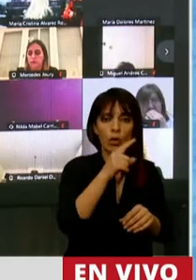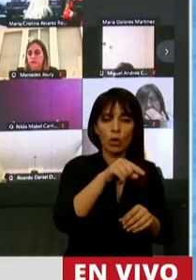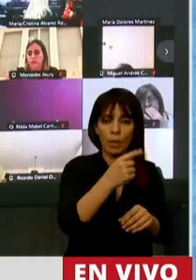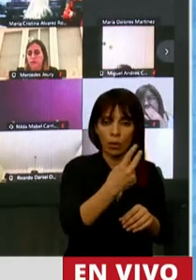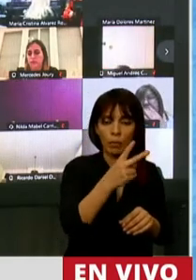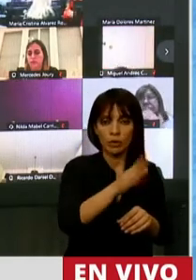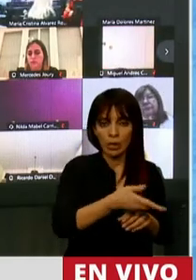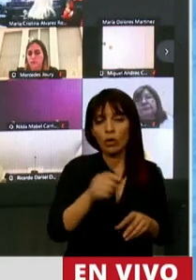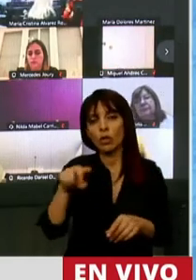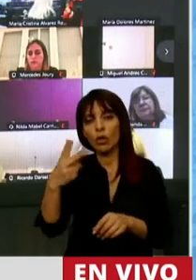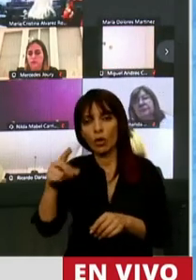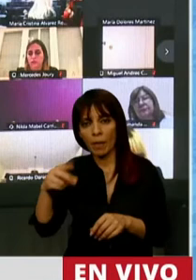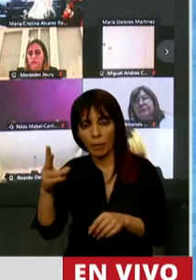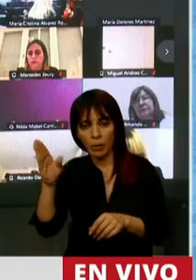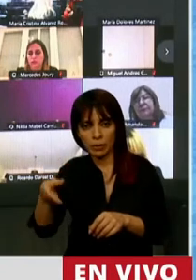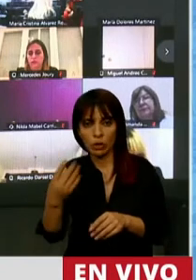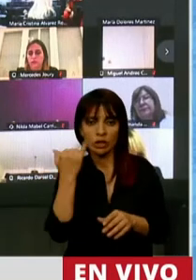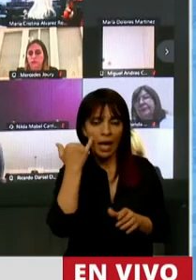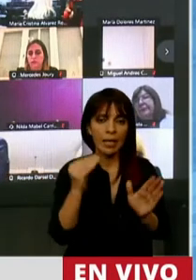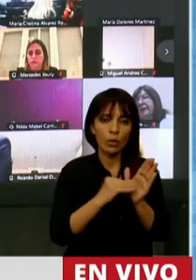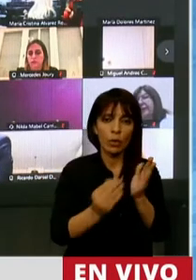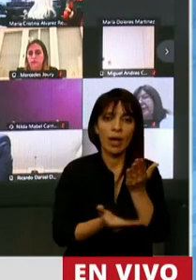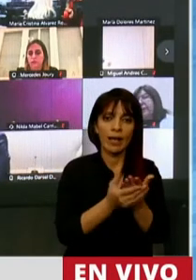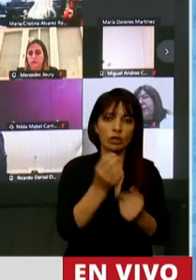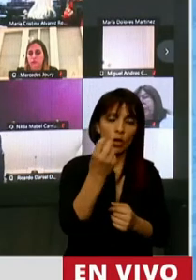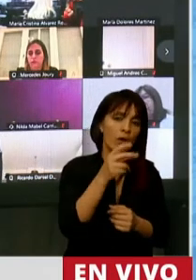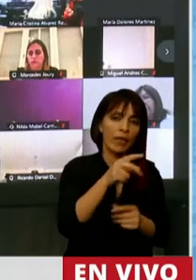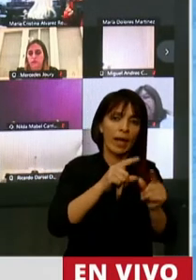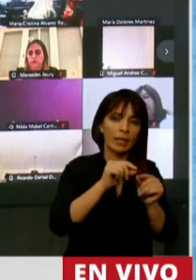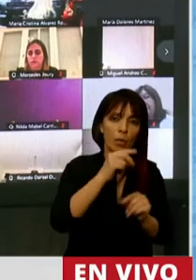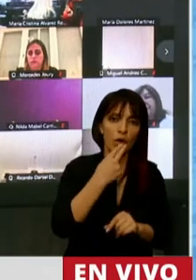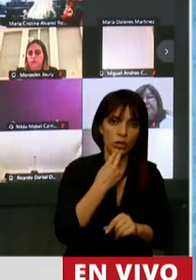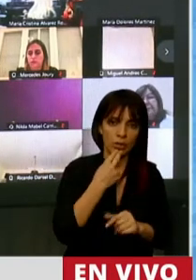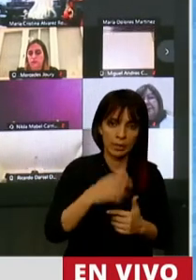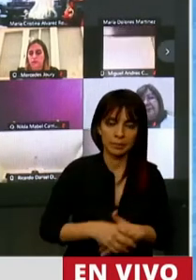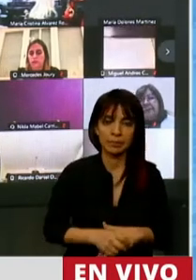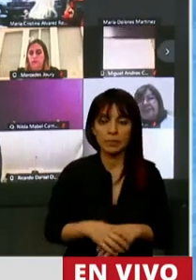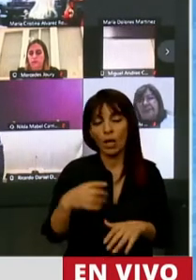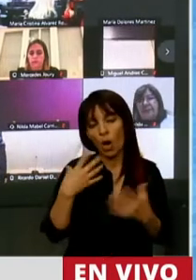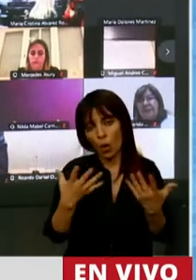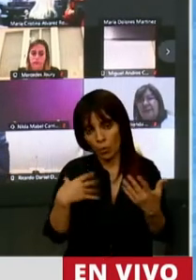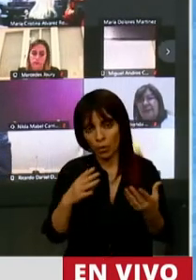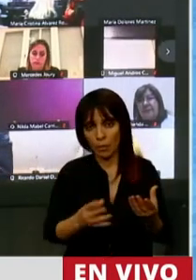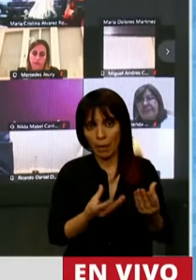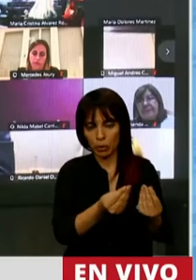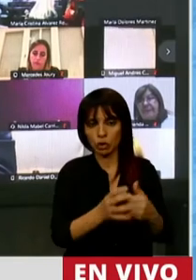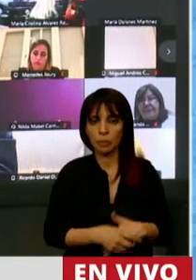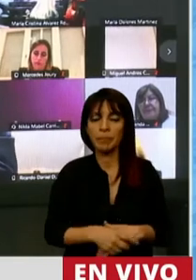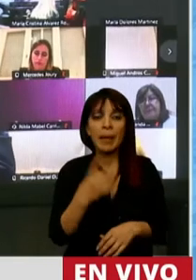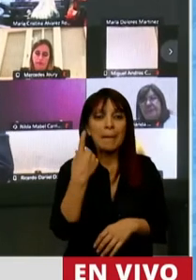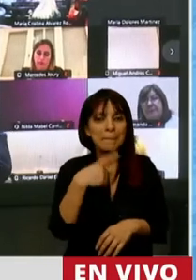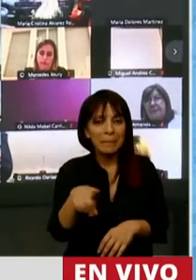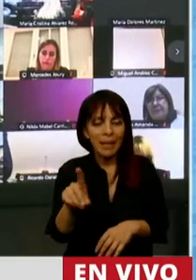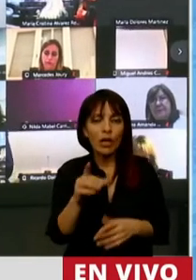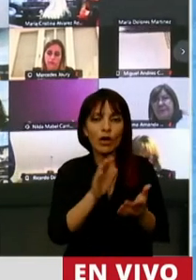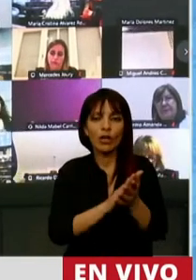del 2%, que están incluidos en el anexo 2 del artículo 11 del presupuesto, que obviamente voy a acompañar. Pero sin embargo, con el